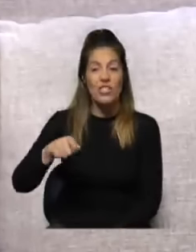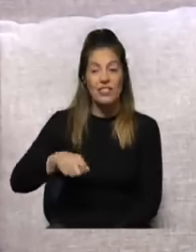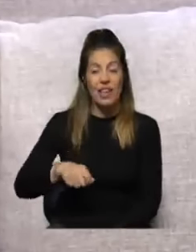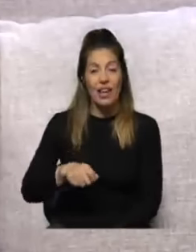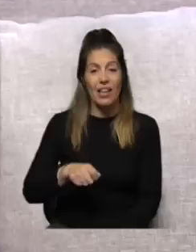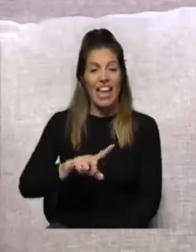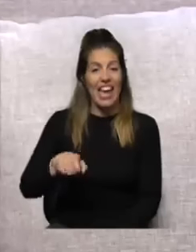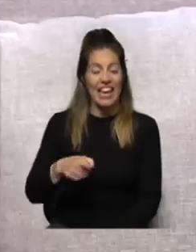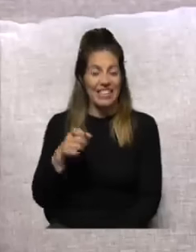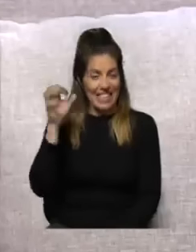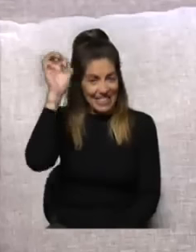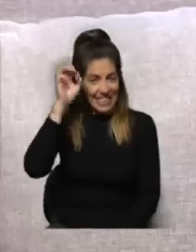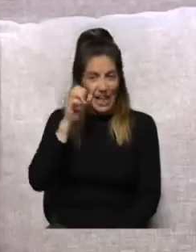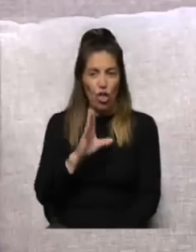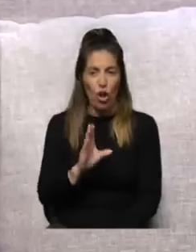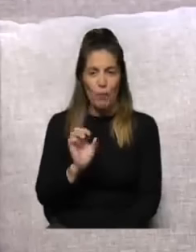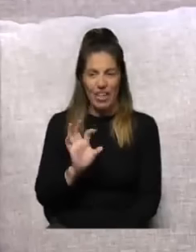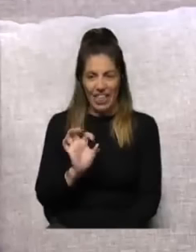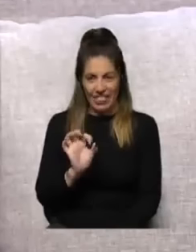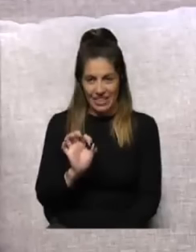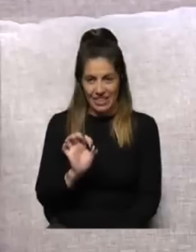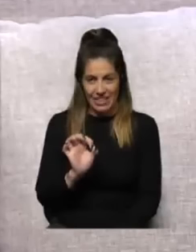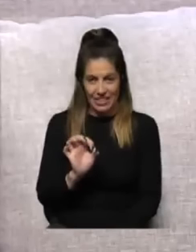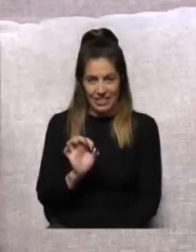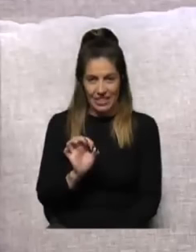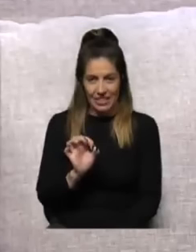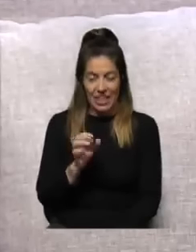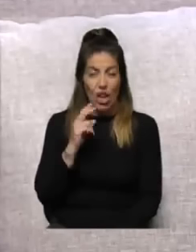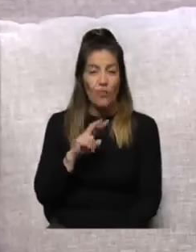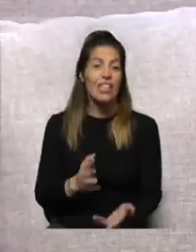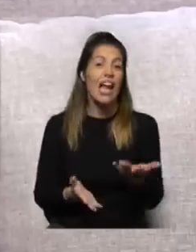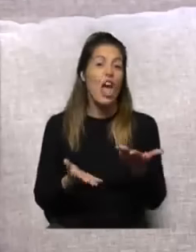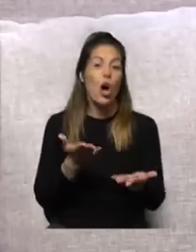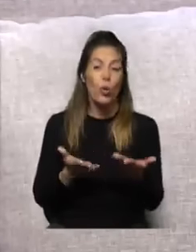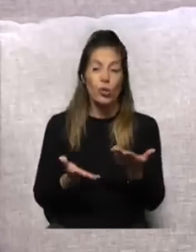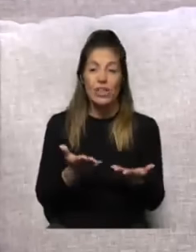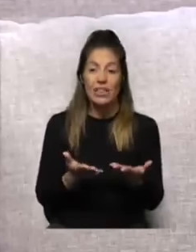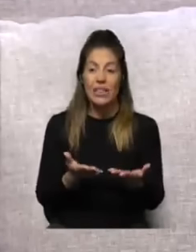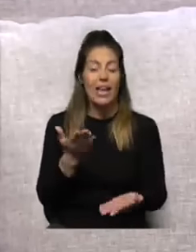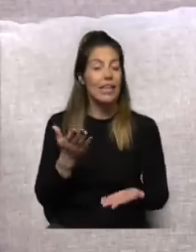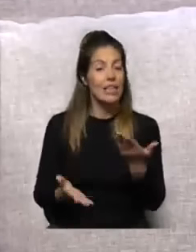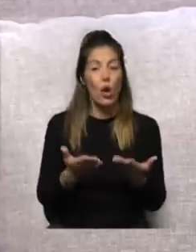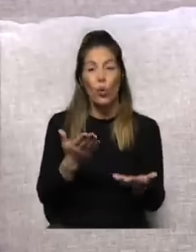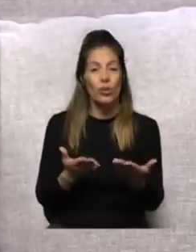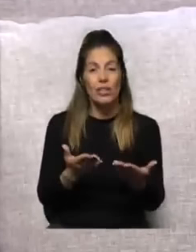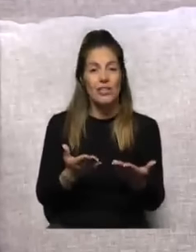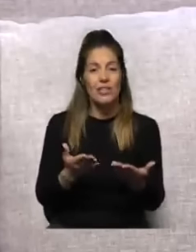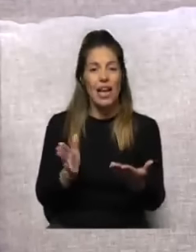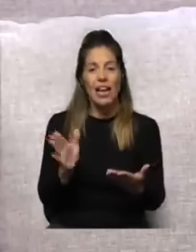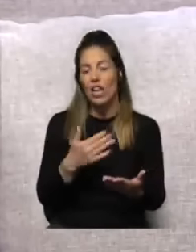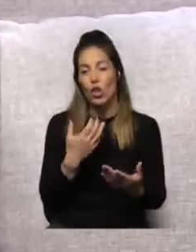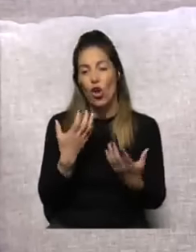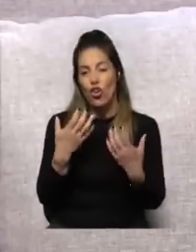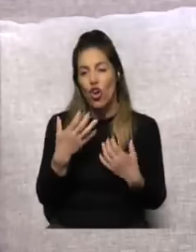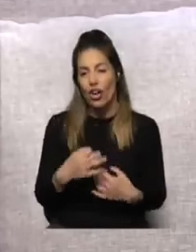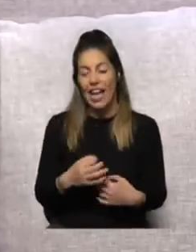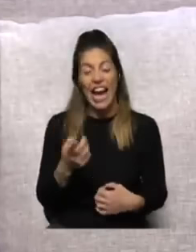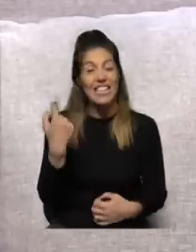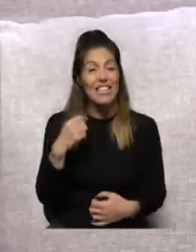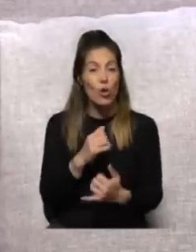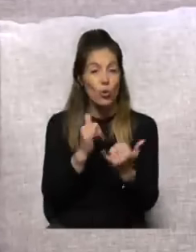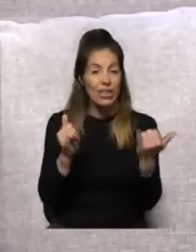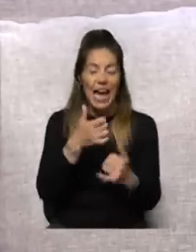ex senador Gustavo Penades, desde el punto de vista de la justicia, esta justicia tan denostada. Para mí el día de ayer fue un día